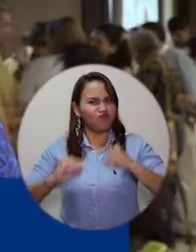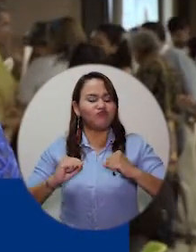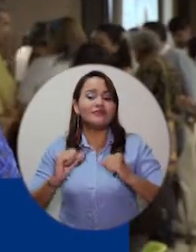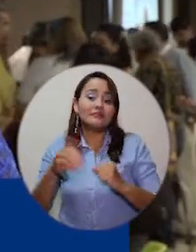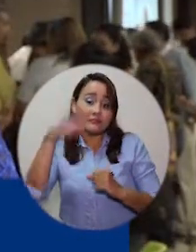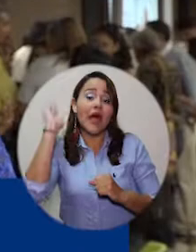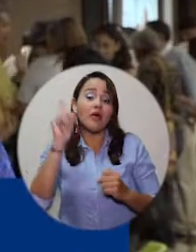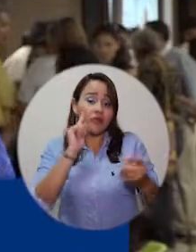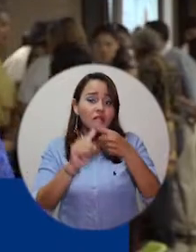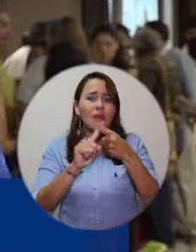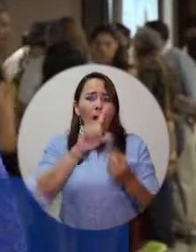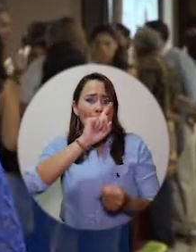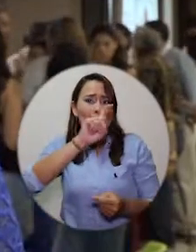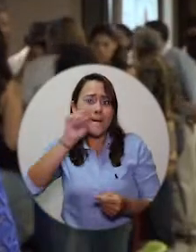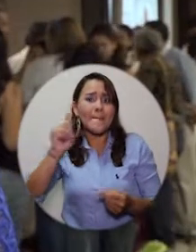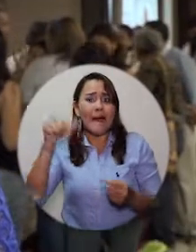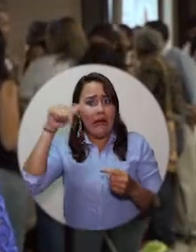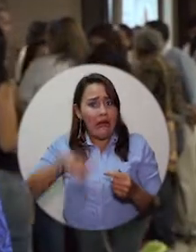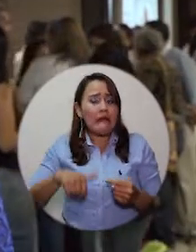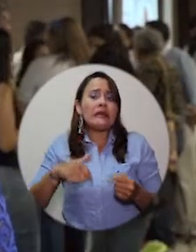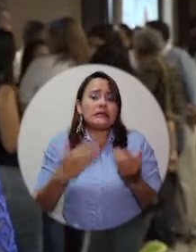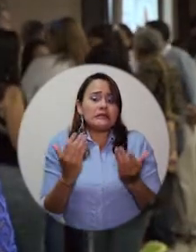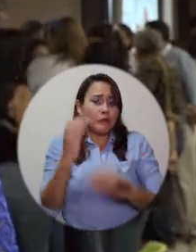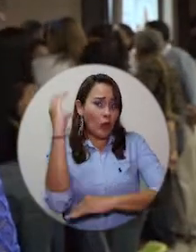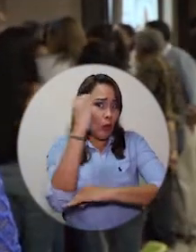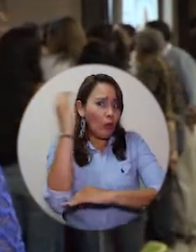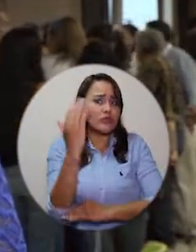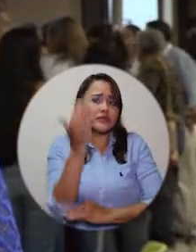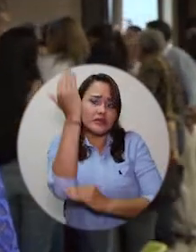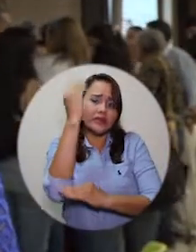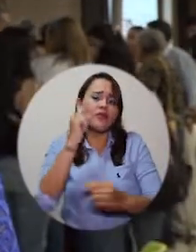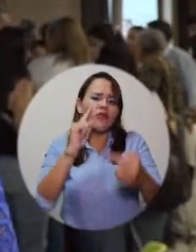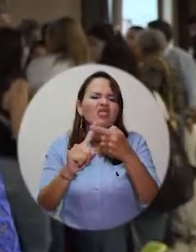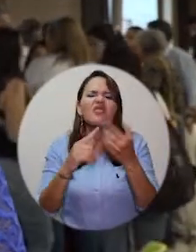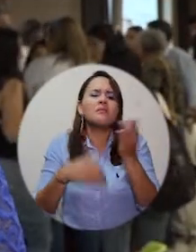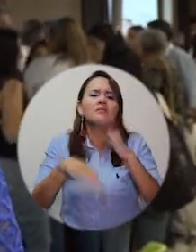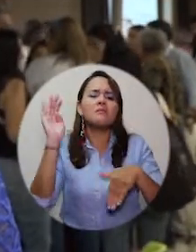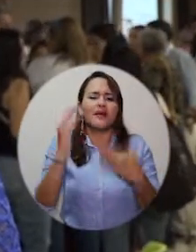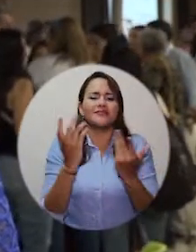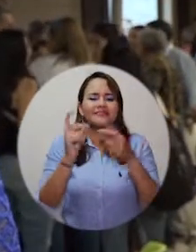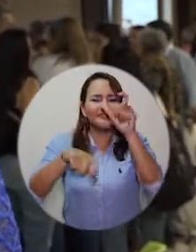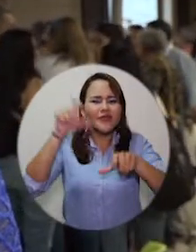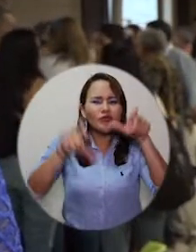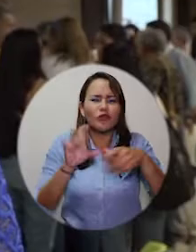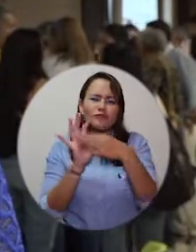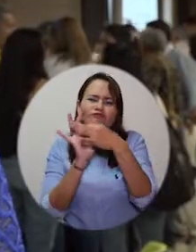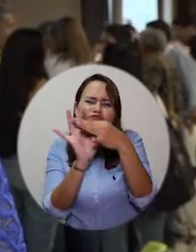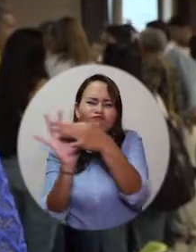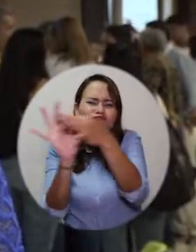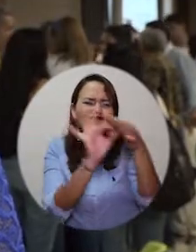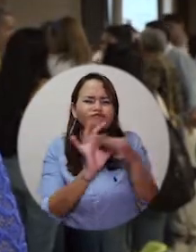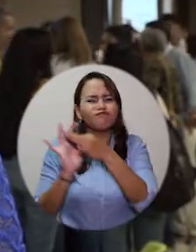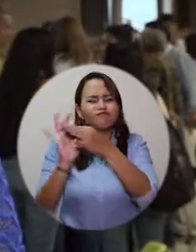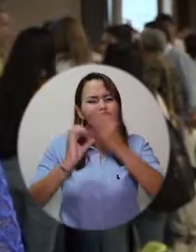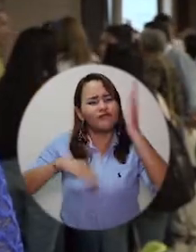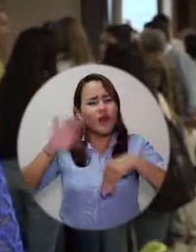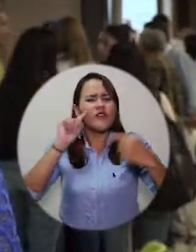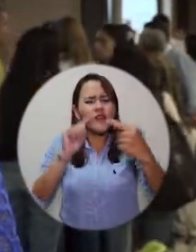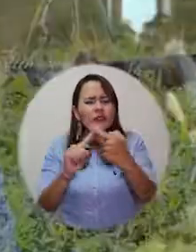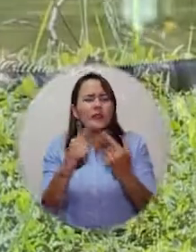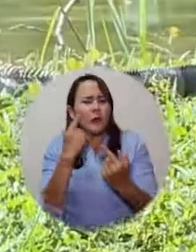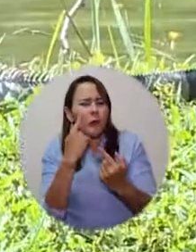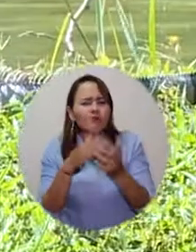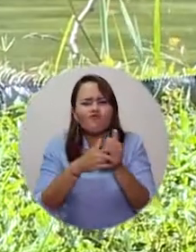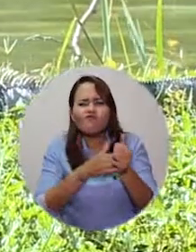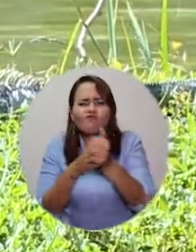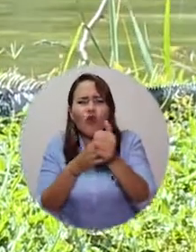diferentes partes del país porque permite crear lazos entre la gente y orientar en el